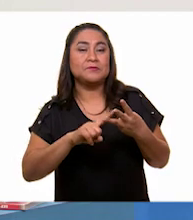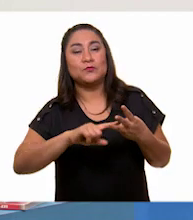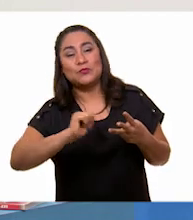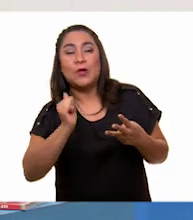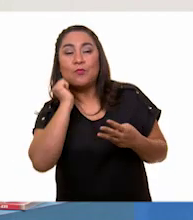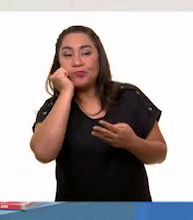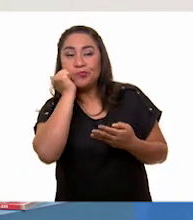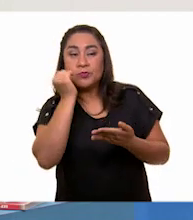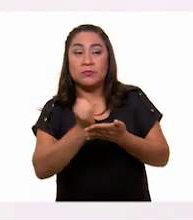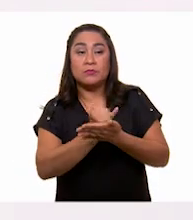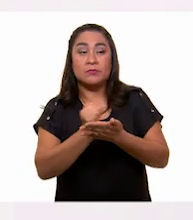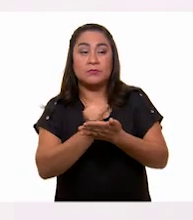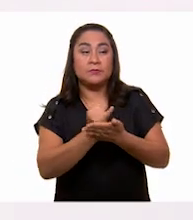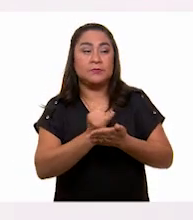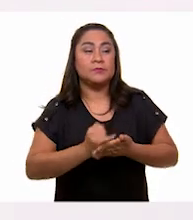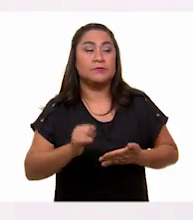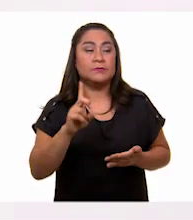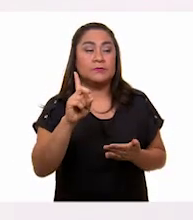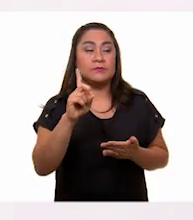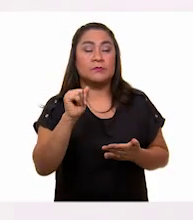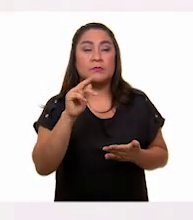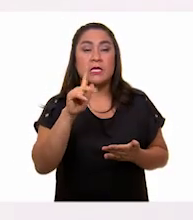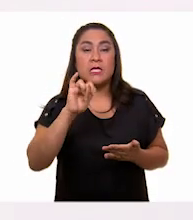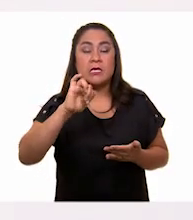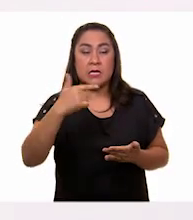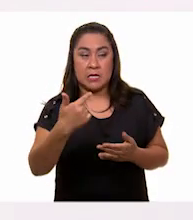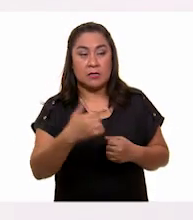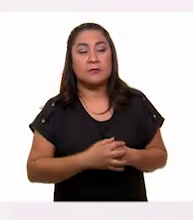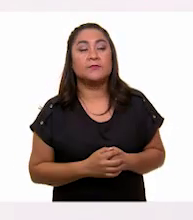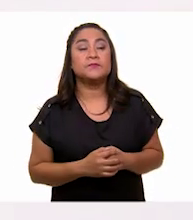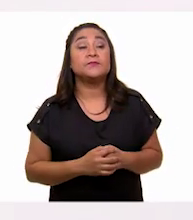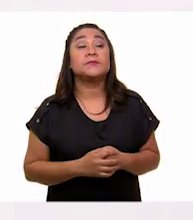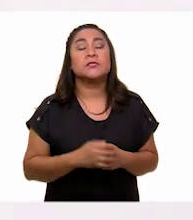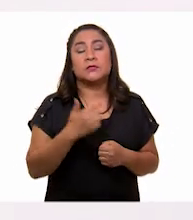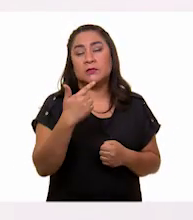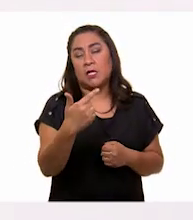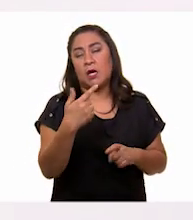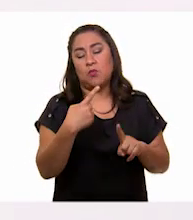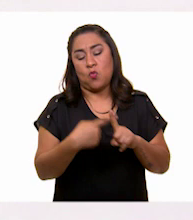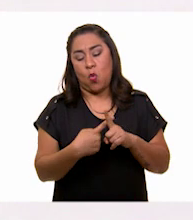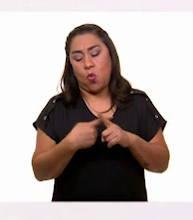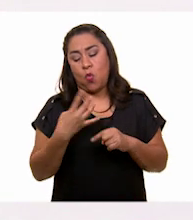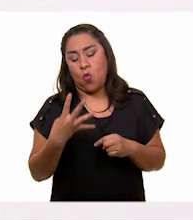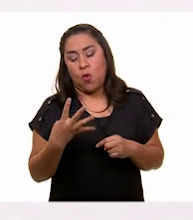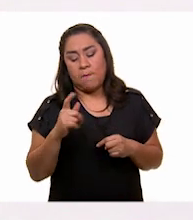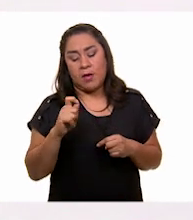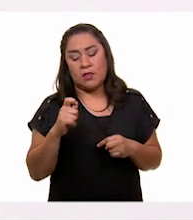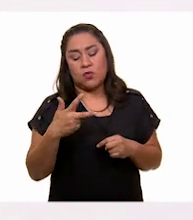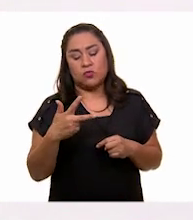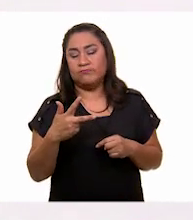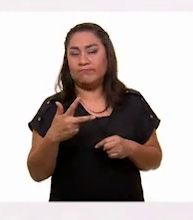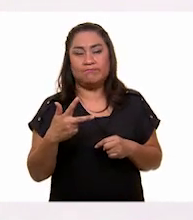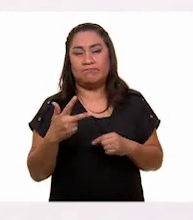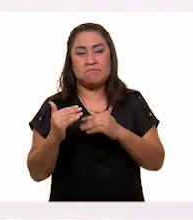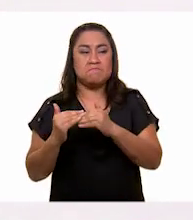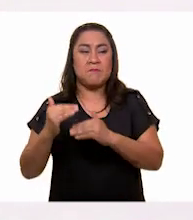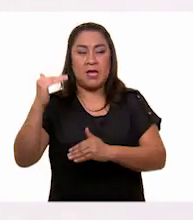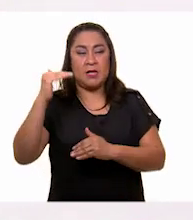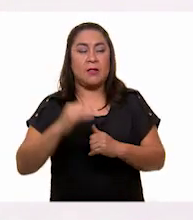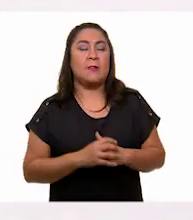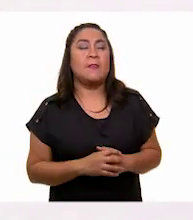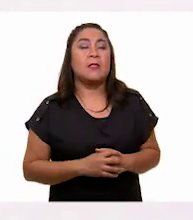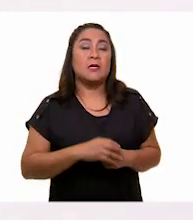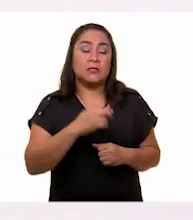Darling. Ah, pues entonces, a ver, 7 por 4, eso nos da 28. No, ya se pasó.